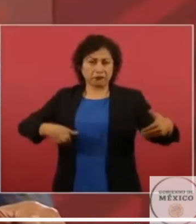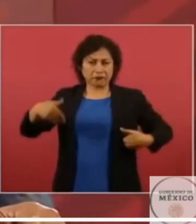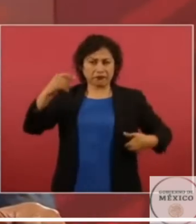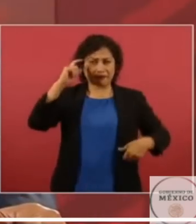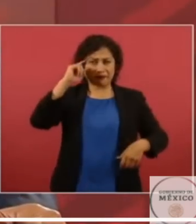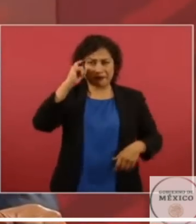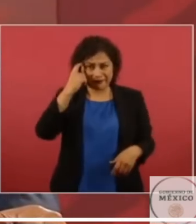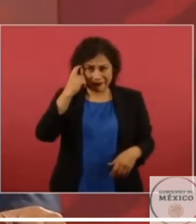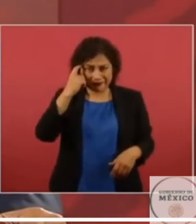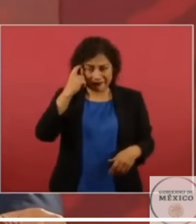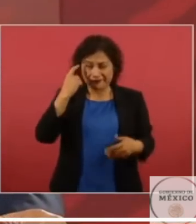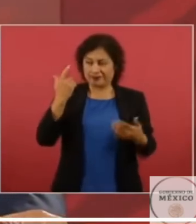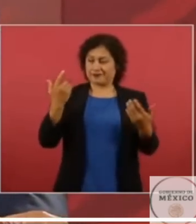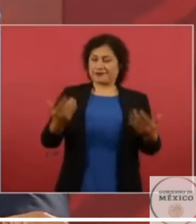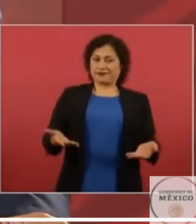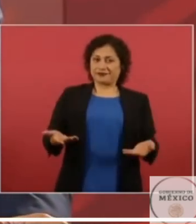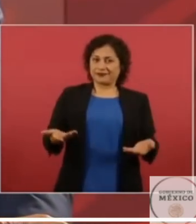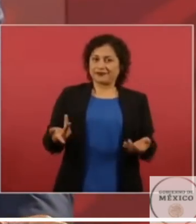¿Dónde está la capacidad